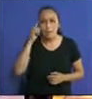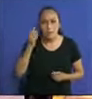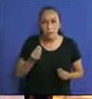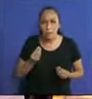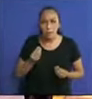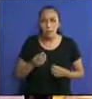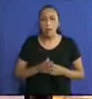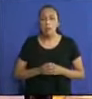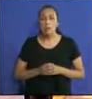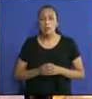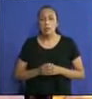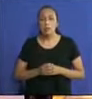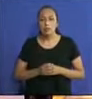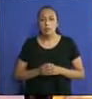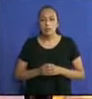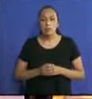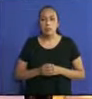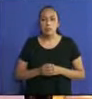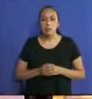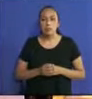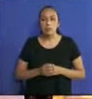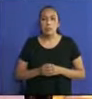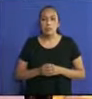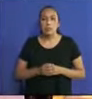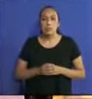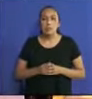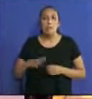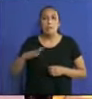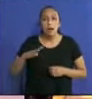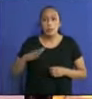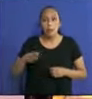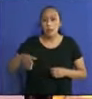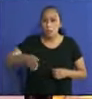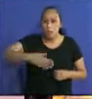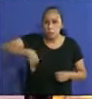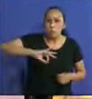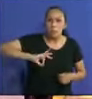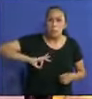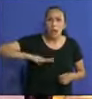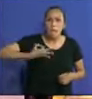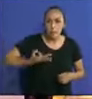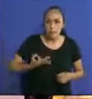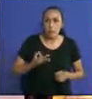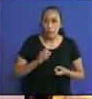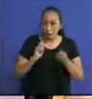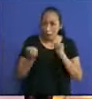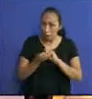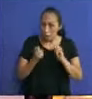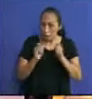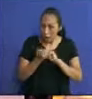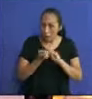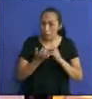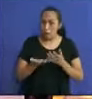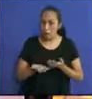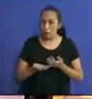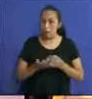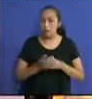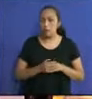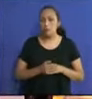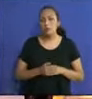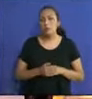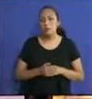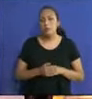para cambiar algo en nuestra vida. Es bueno que recordemos aquel hecho